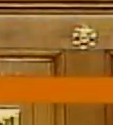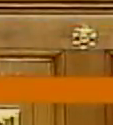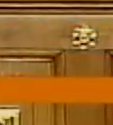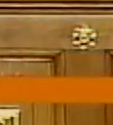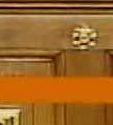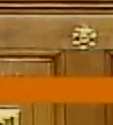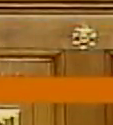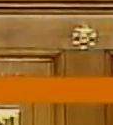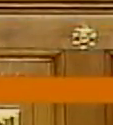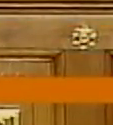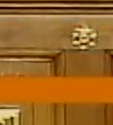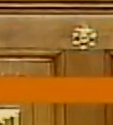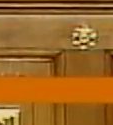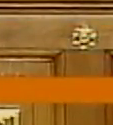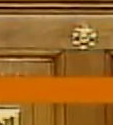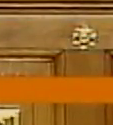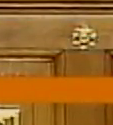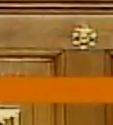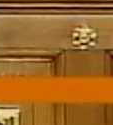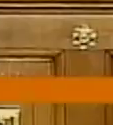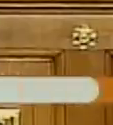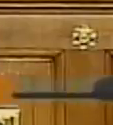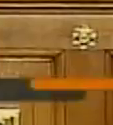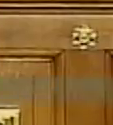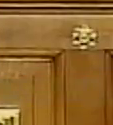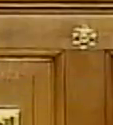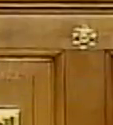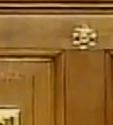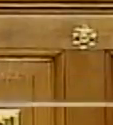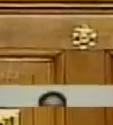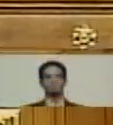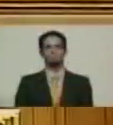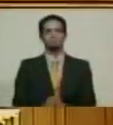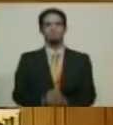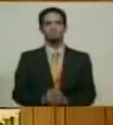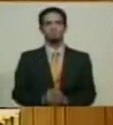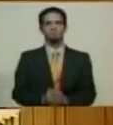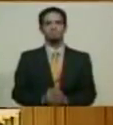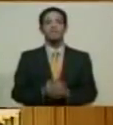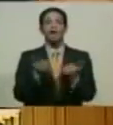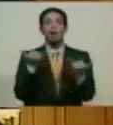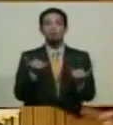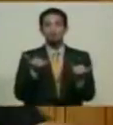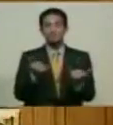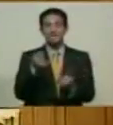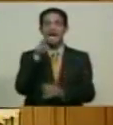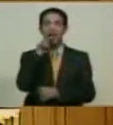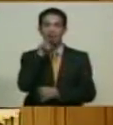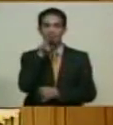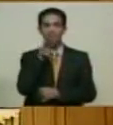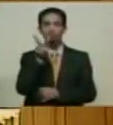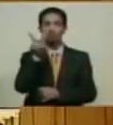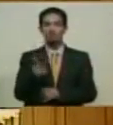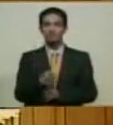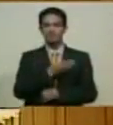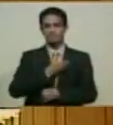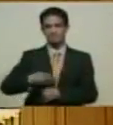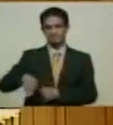2003, pleno golpe, en verdad. 2003, correcto, sí. 2003. Y de ahí conocimos a